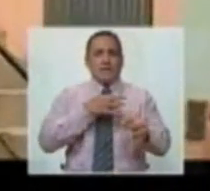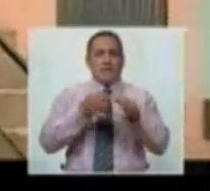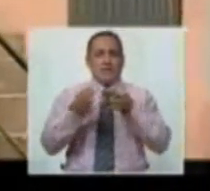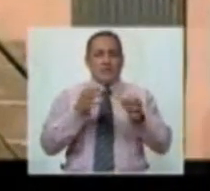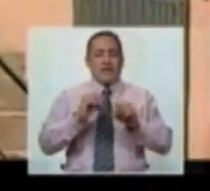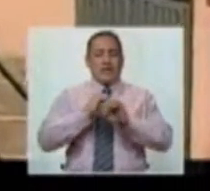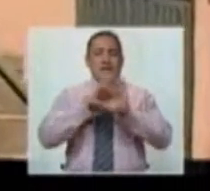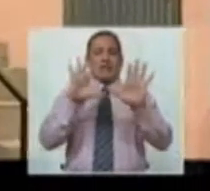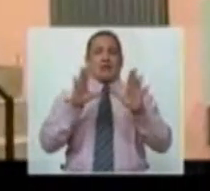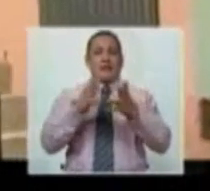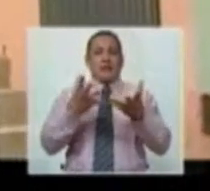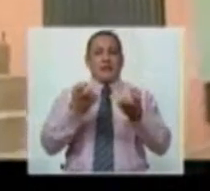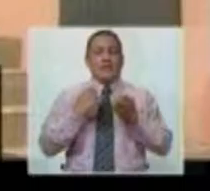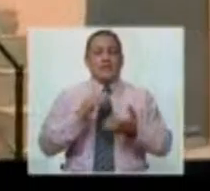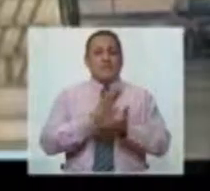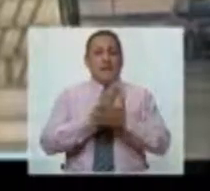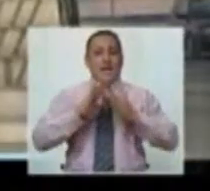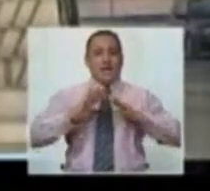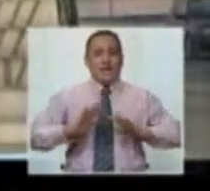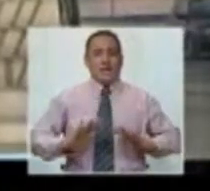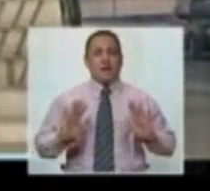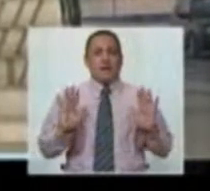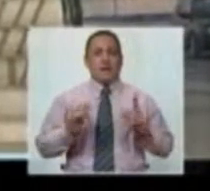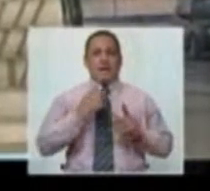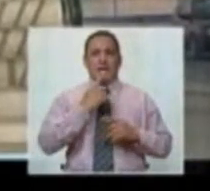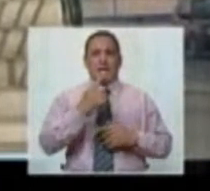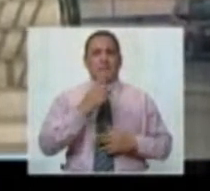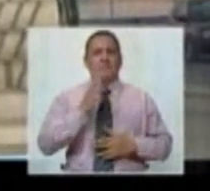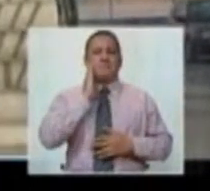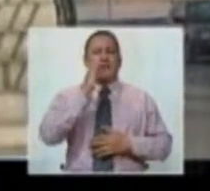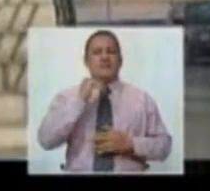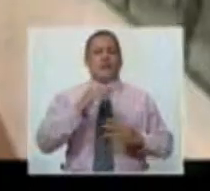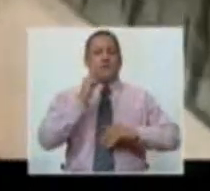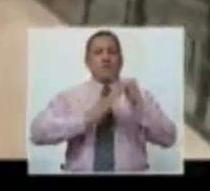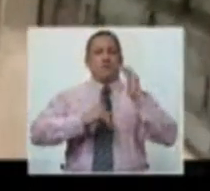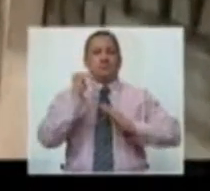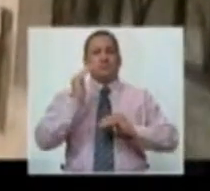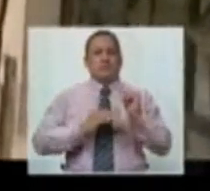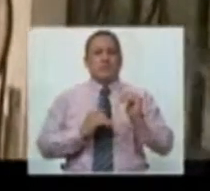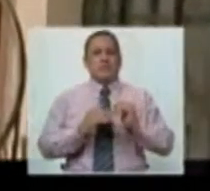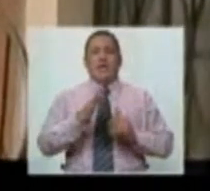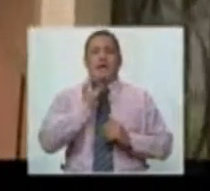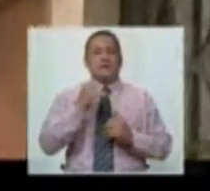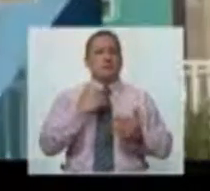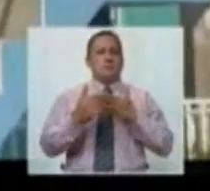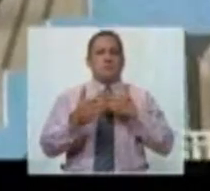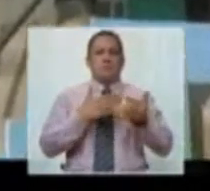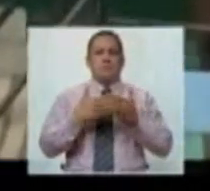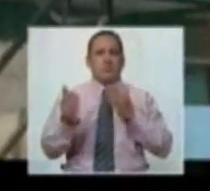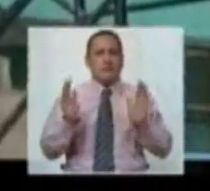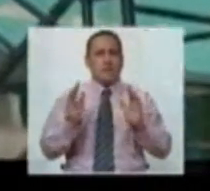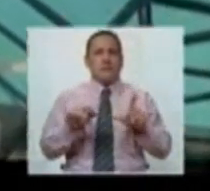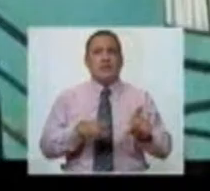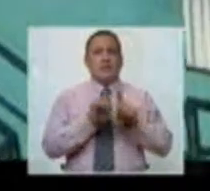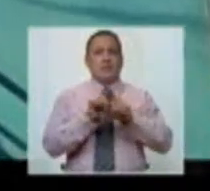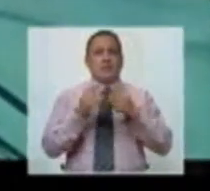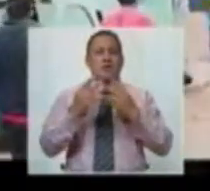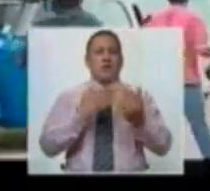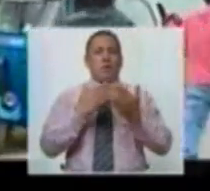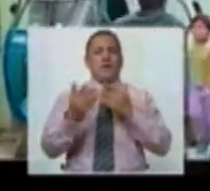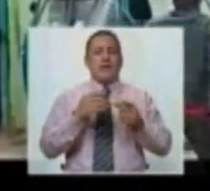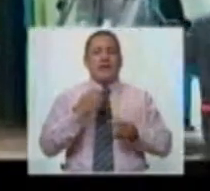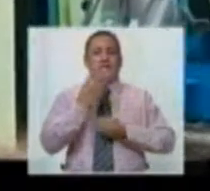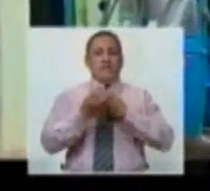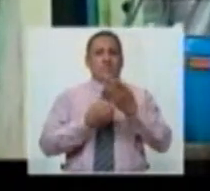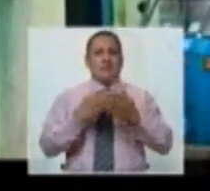clara intención de satisfacer sus comodidades simplemente instalan y construyen. Y así sin más ni más, y vaya cualquiera